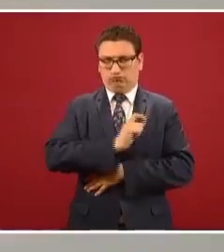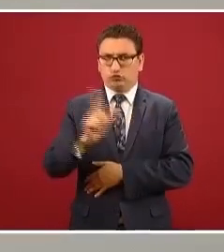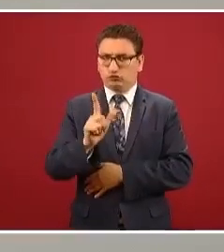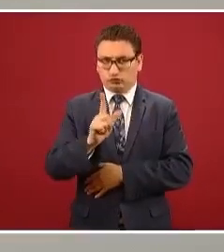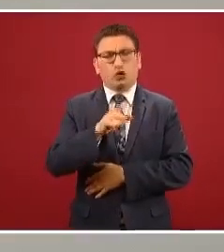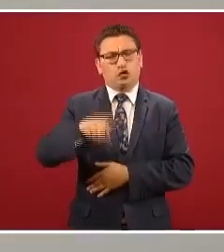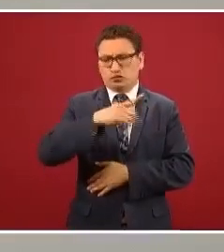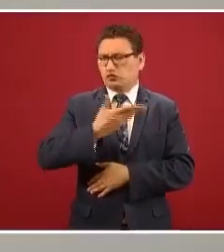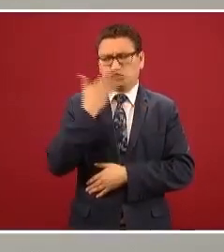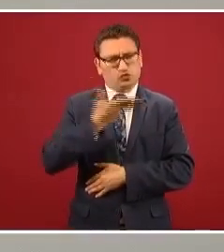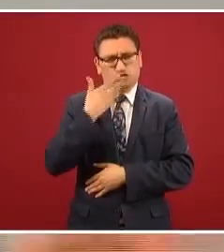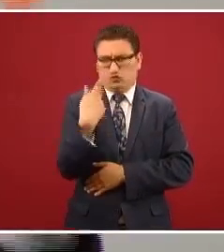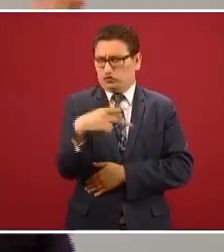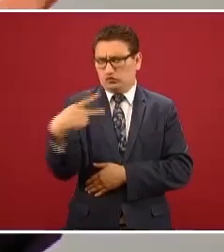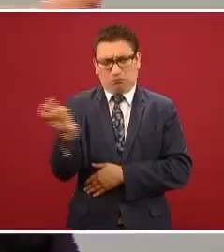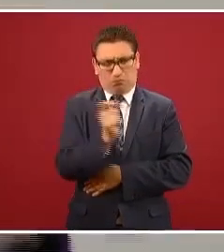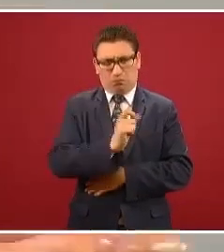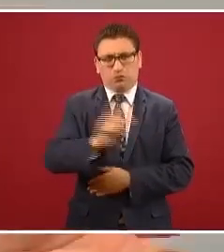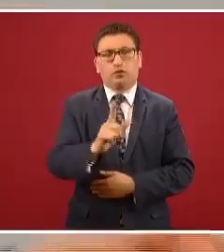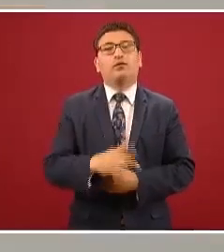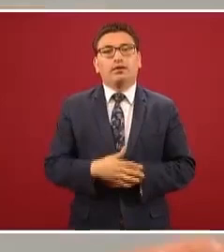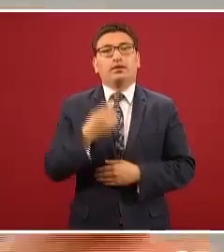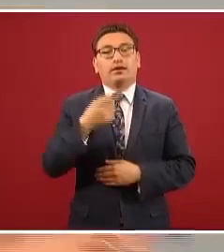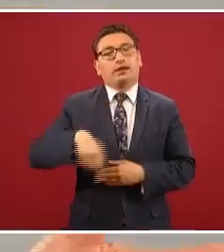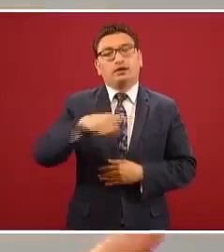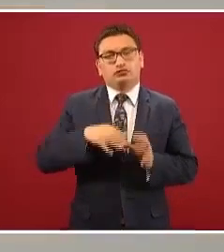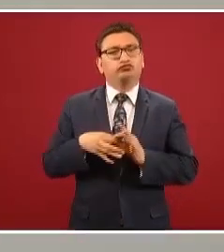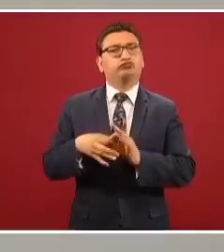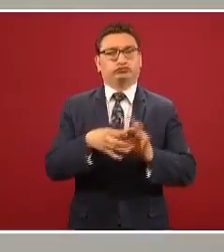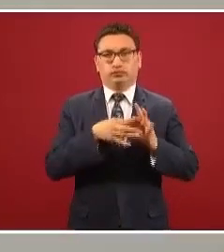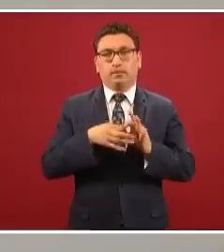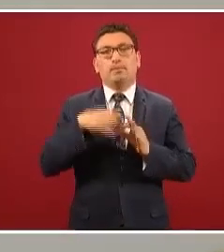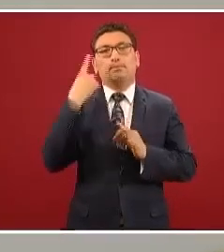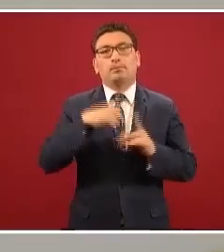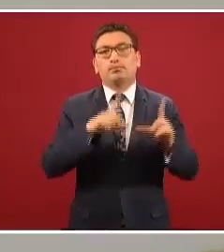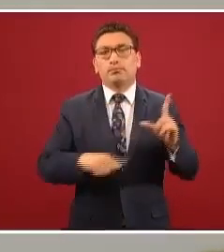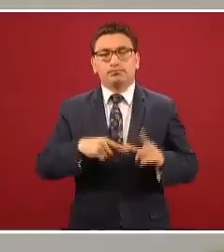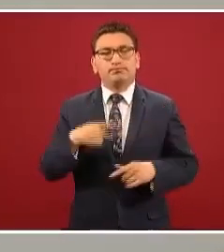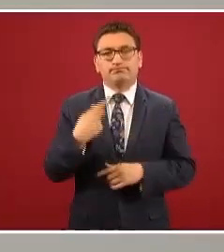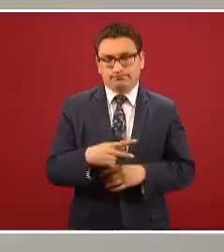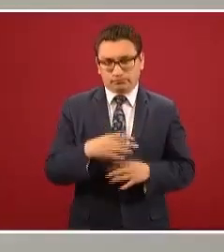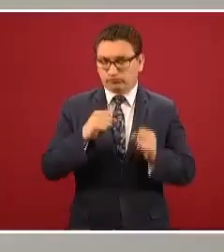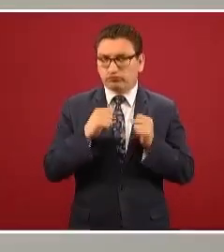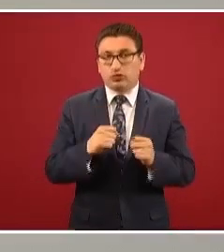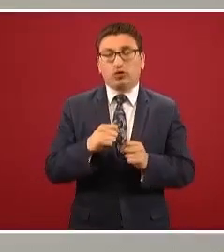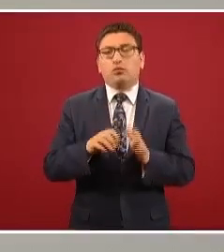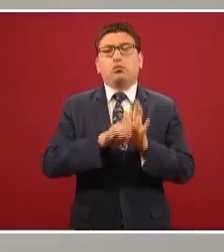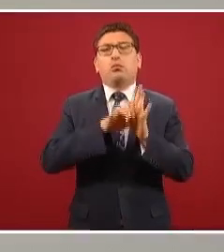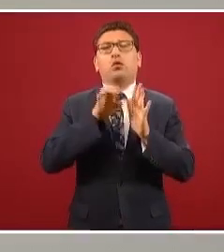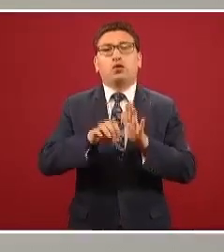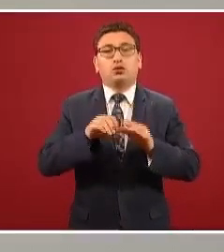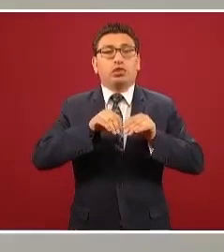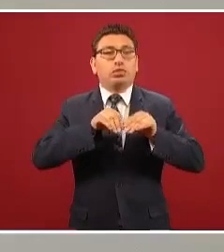siempre han tenido y de solidaridad con esta nación. De nada nos sirve